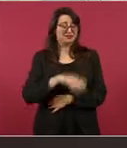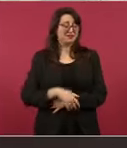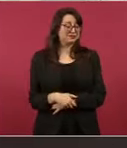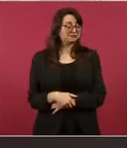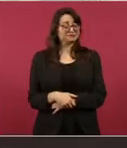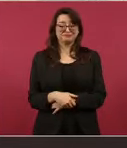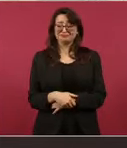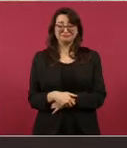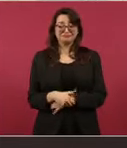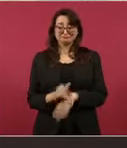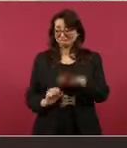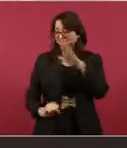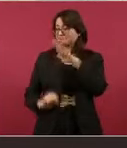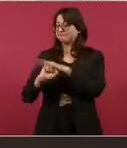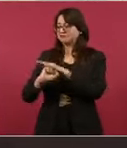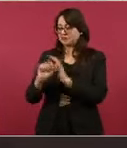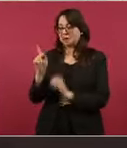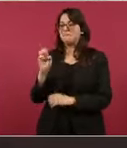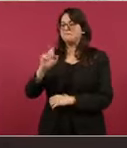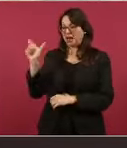de hidrocarburos del país.